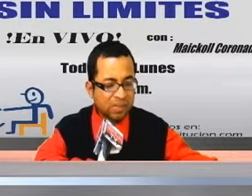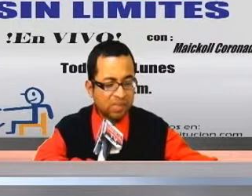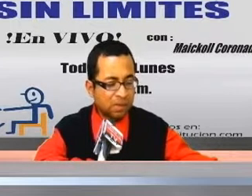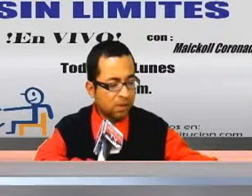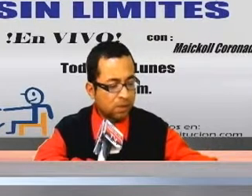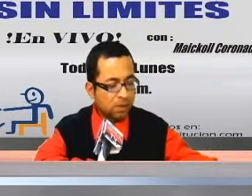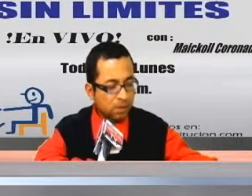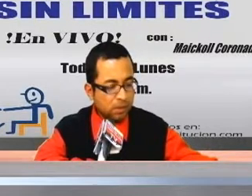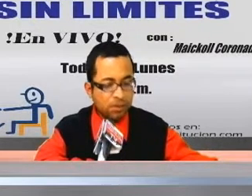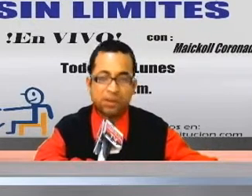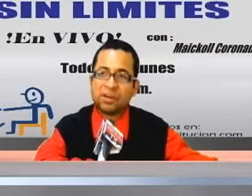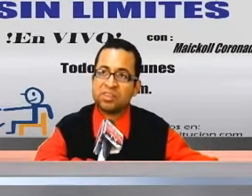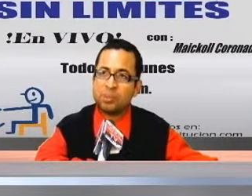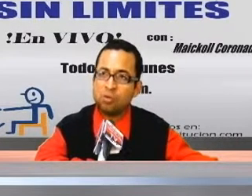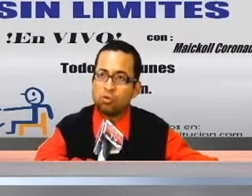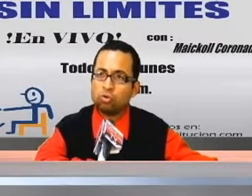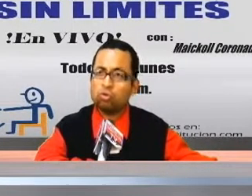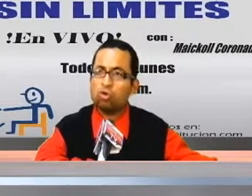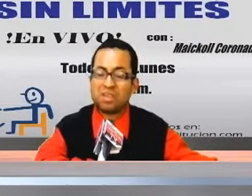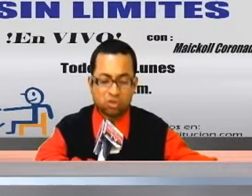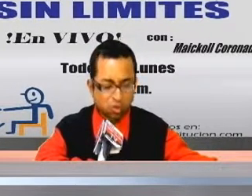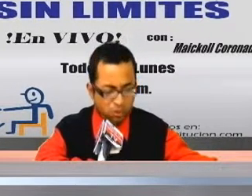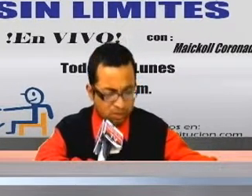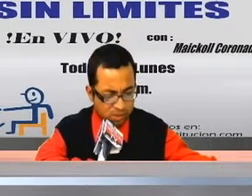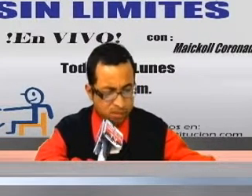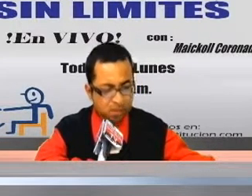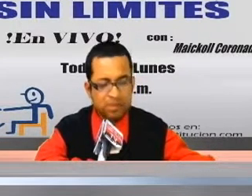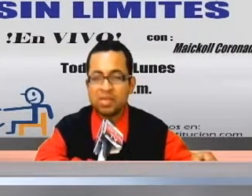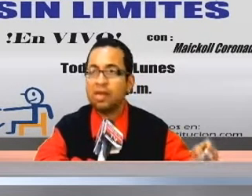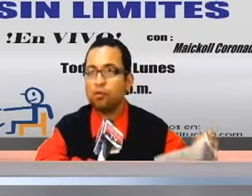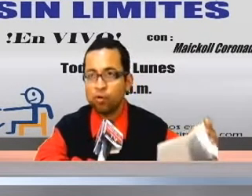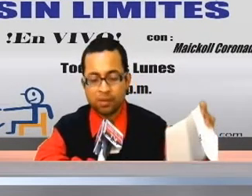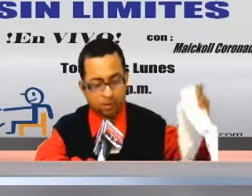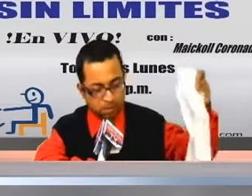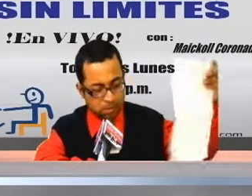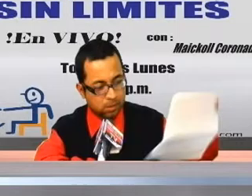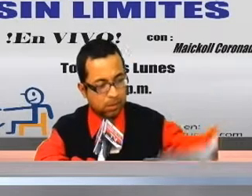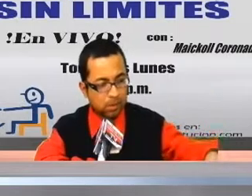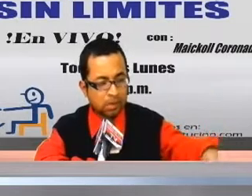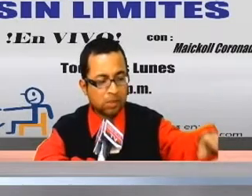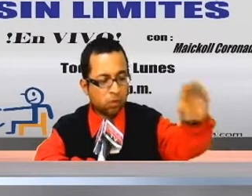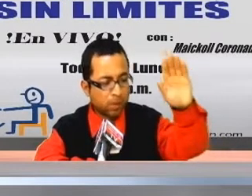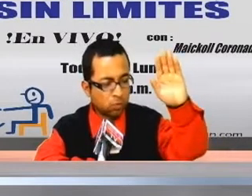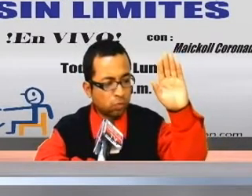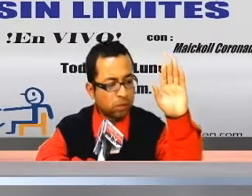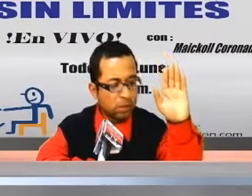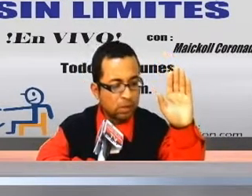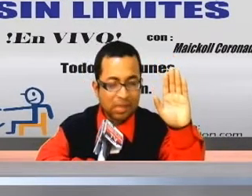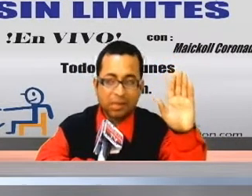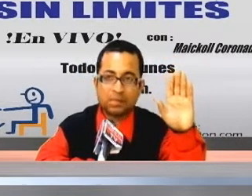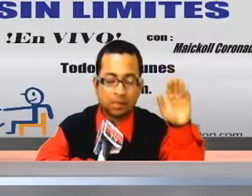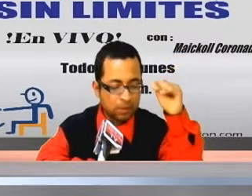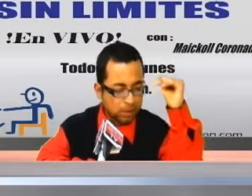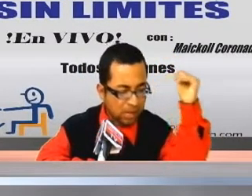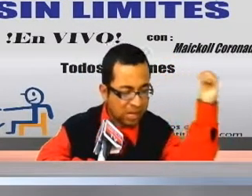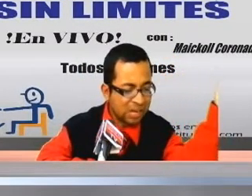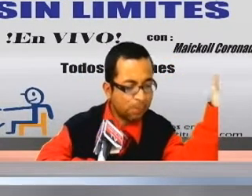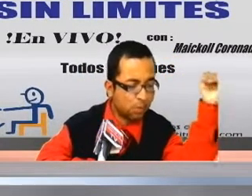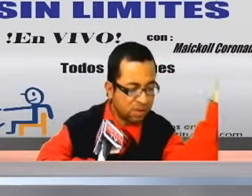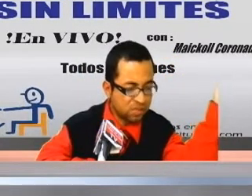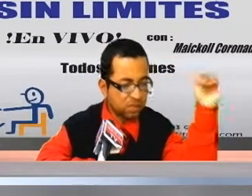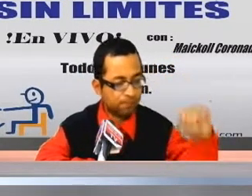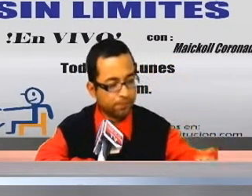la municipalidad de Ite recibió donaciones de silla de ruedas. Estoy hablando de Tacna,